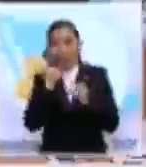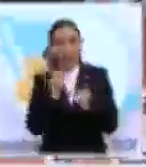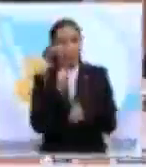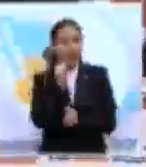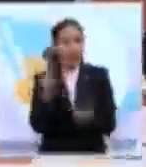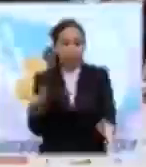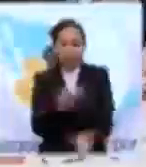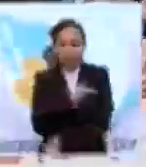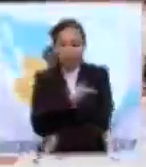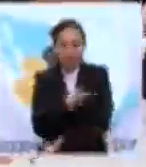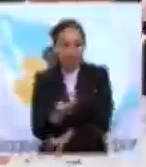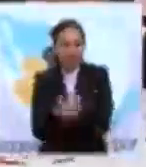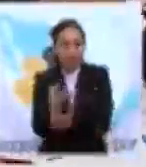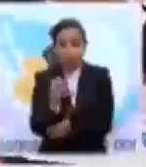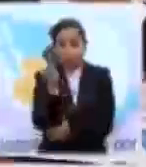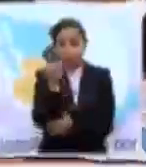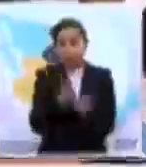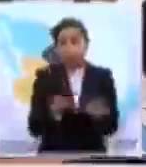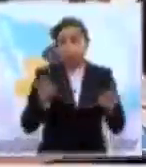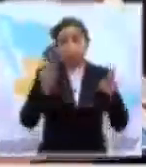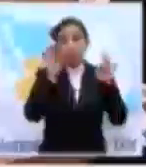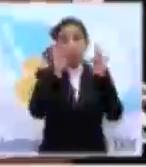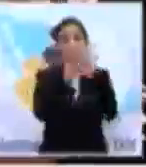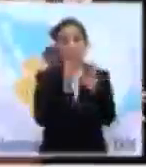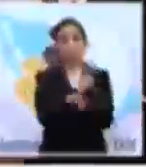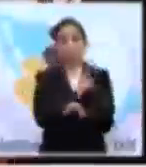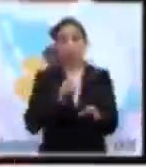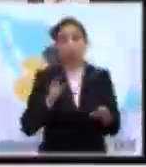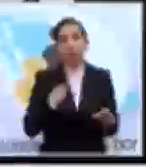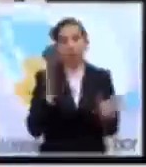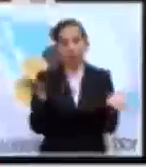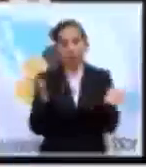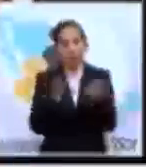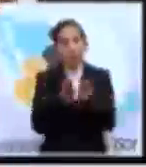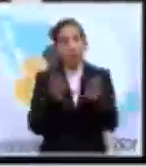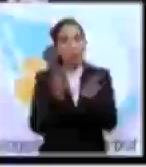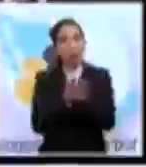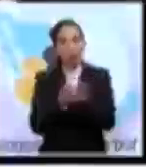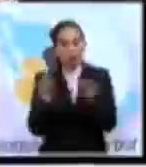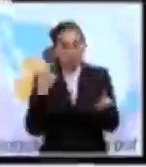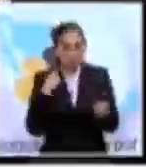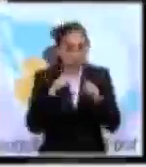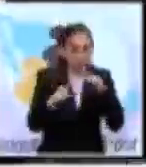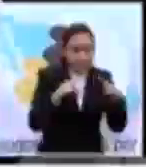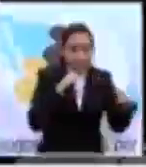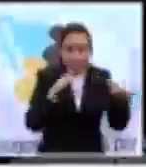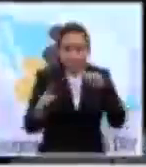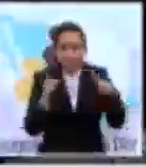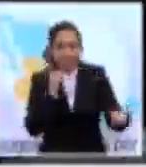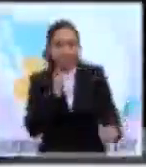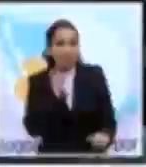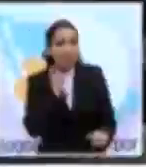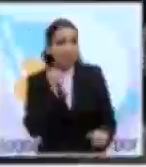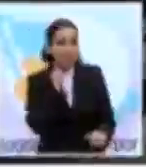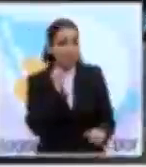que este es un punto muy importante que debemos sacar adelante los legisladores, pero también debe